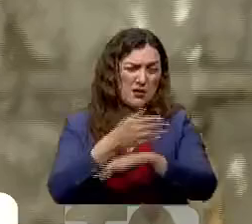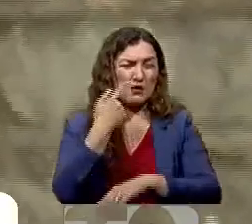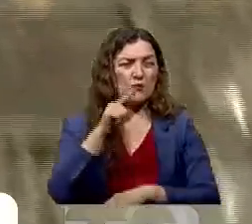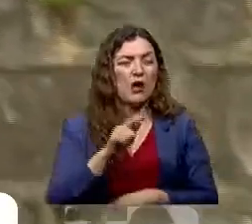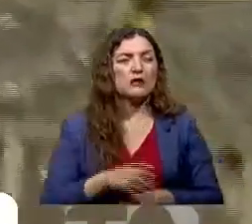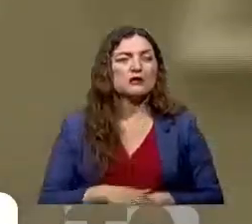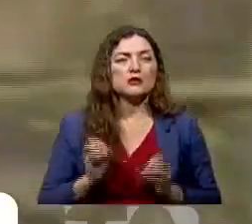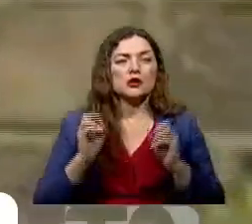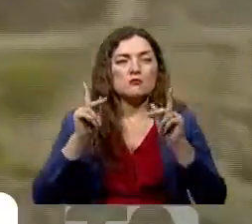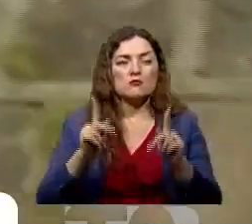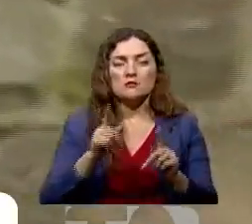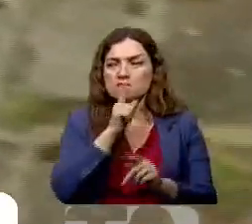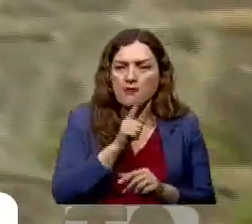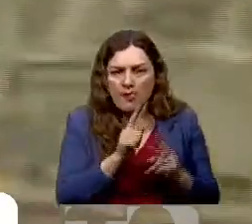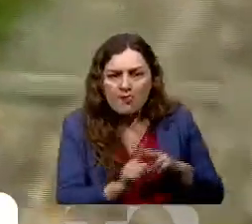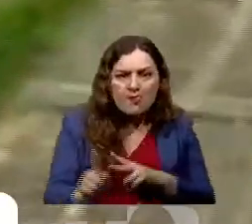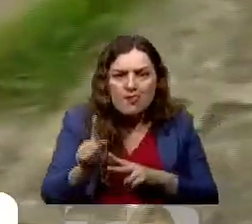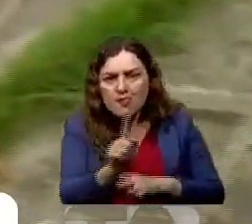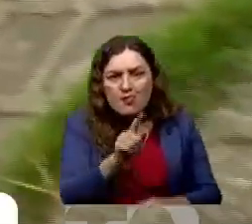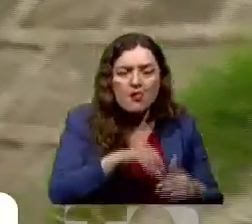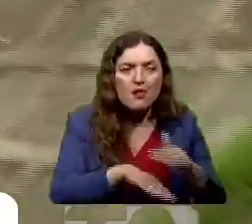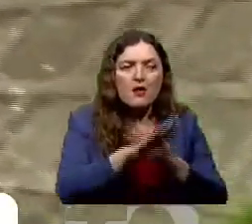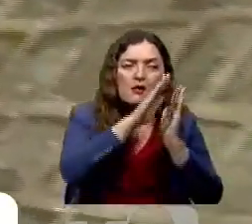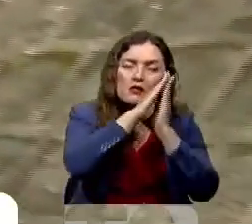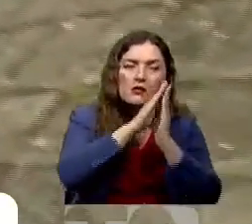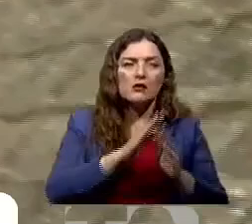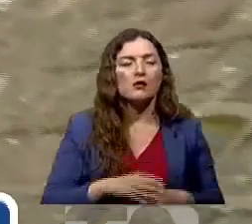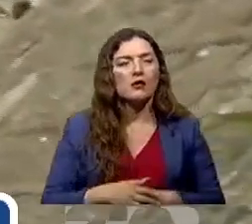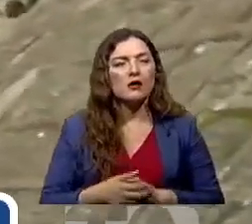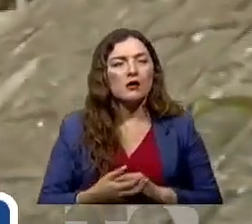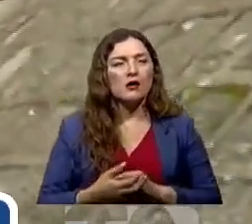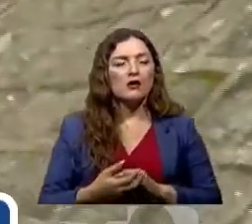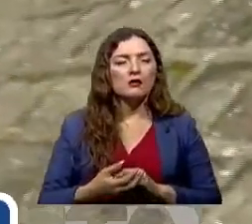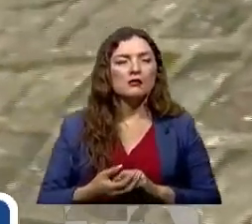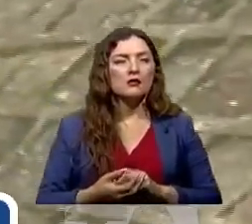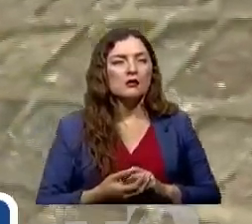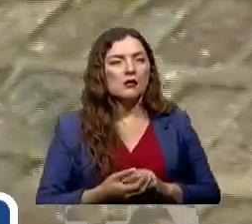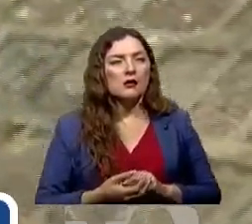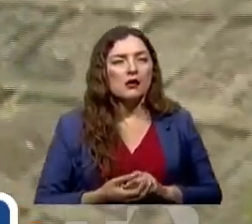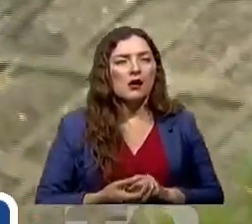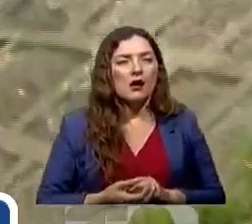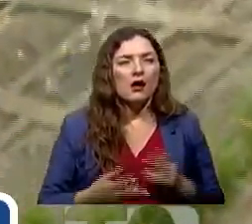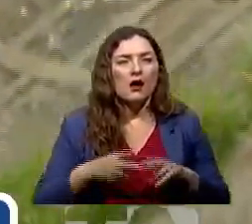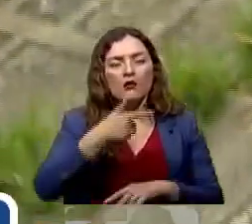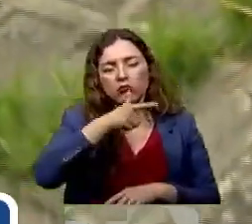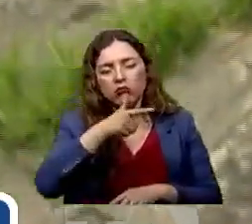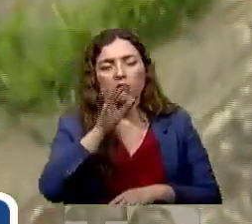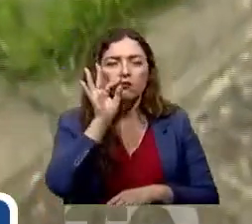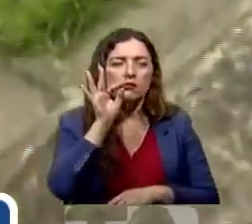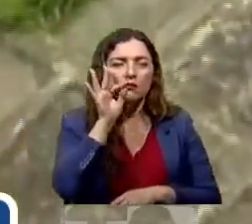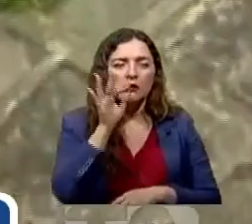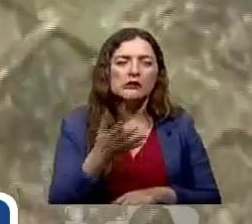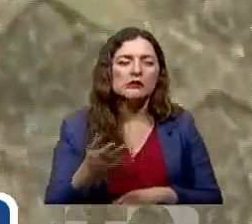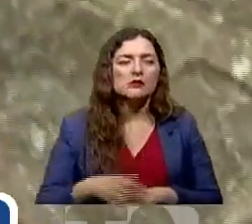en agujeros con la finalidad de pasar la noche, y mientras pasan la noche también consumen sustancias sujetas a